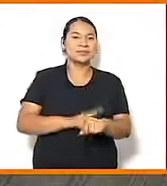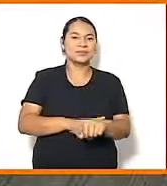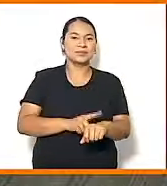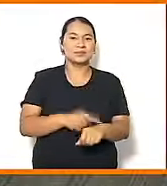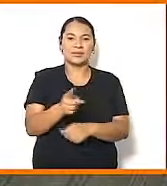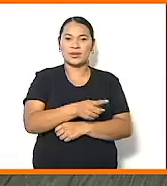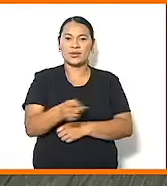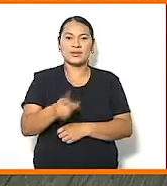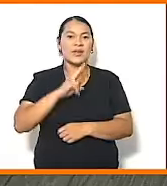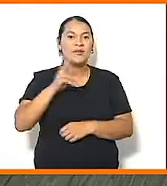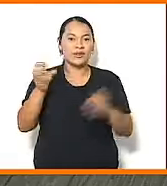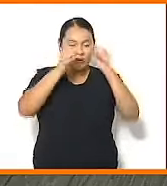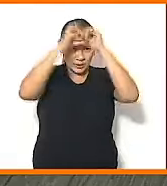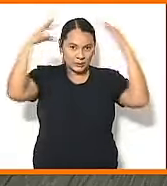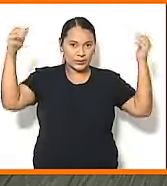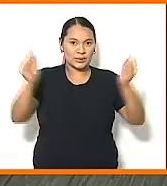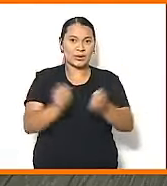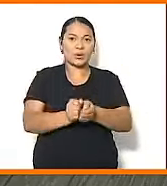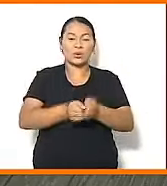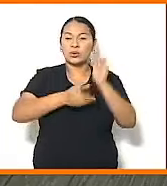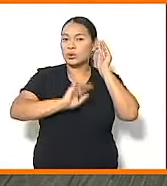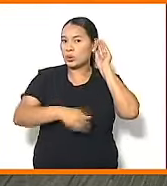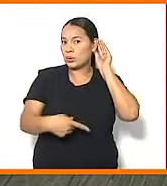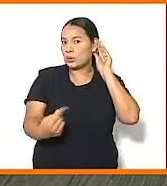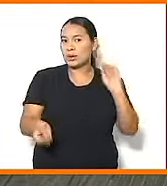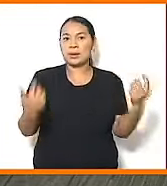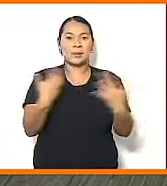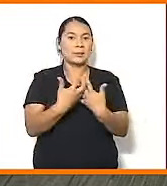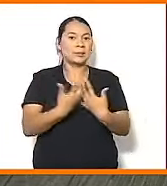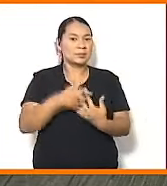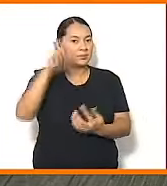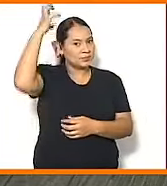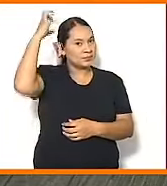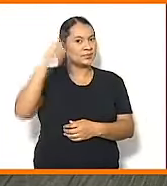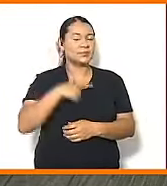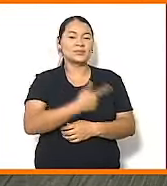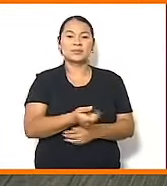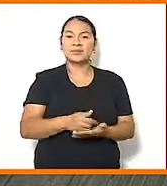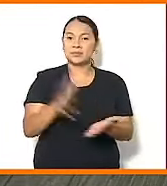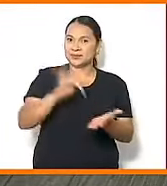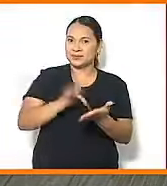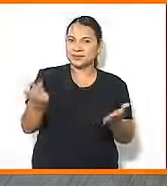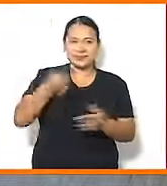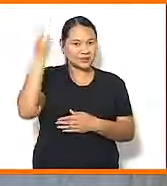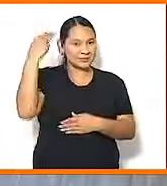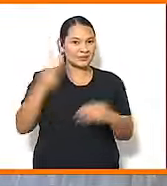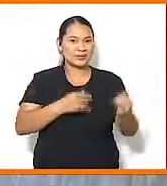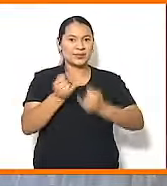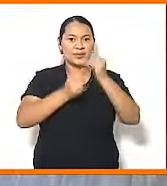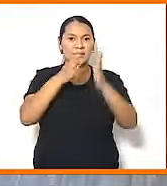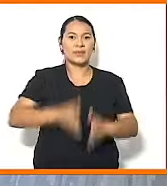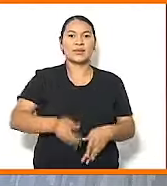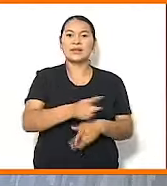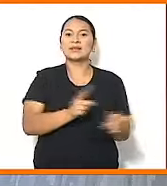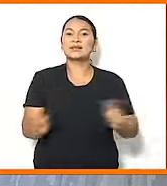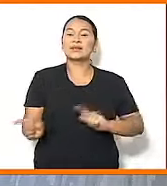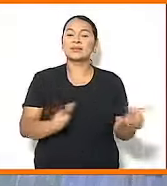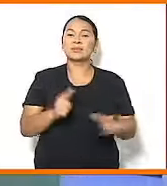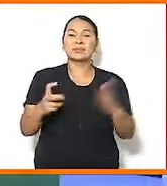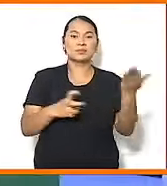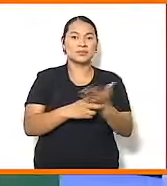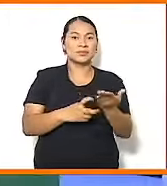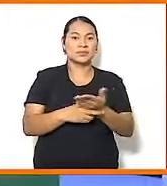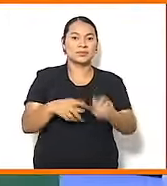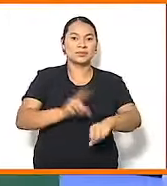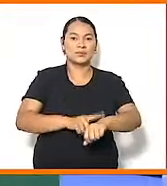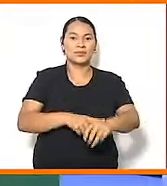tu sueño se haga una realidad en diaria, junto a Charlie. Gracias, Madeline, espero que nuestros jugadores tengan su boleto en mano, porque vamos a